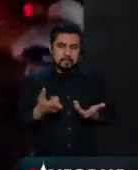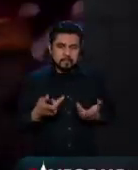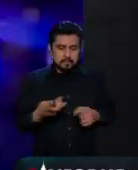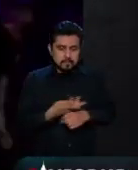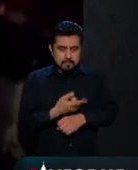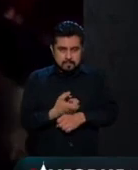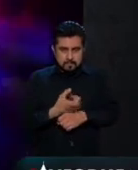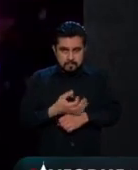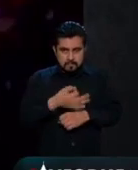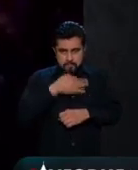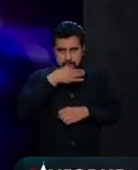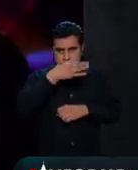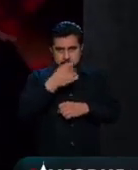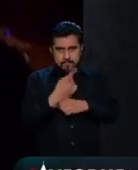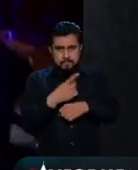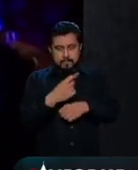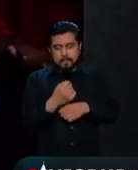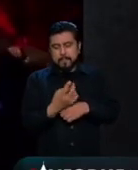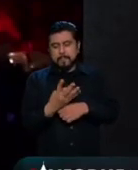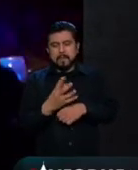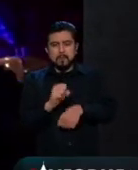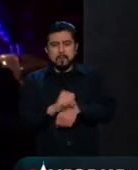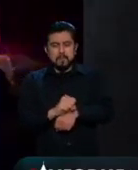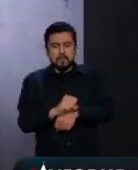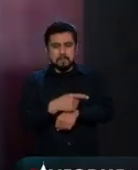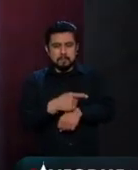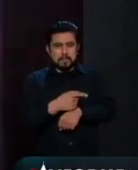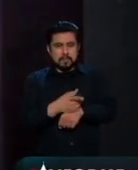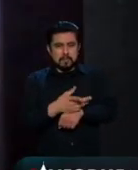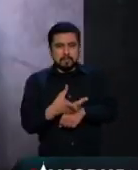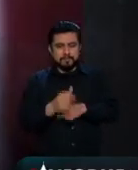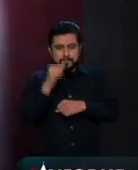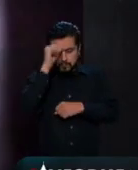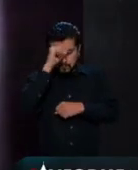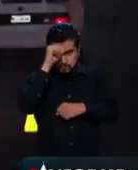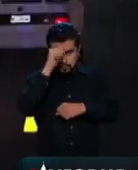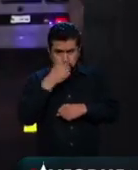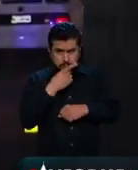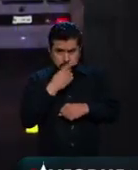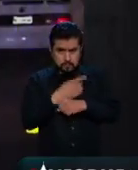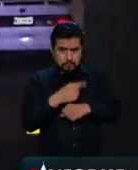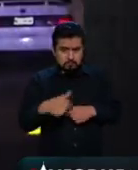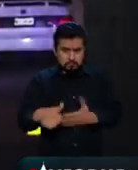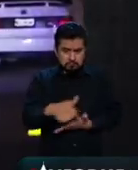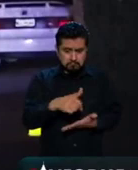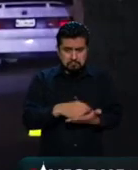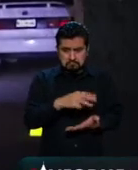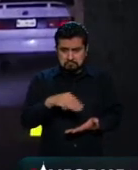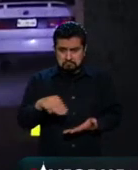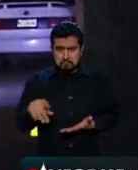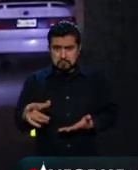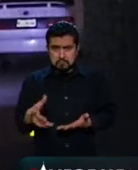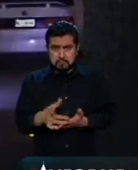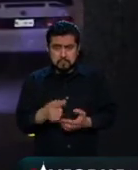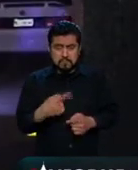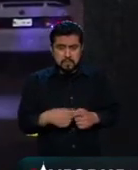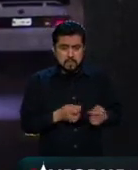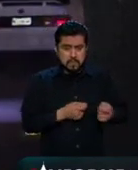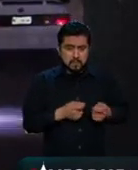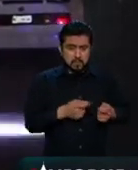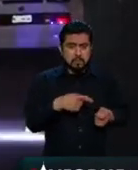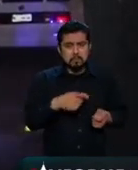anuncio, a las pocas semanas de esta visita y estas declaraciones muy fuertes sobre el vacío del Estado en la zona, sale del